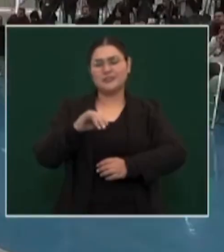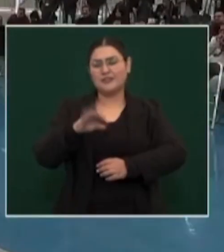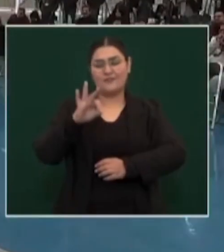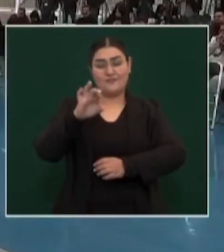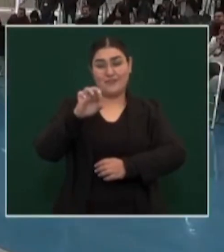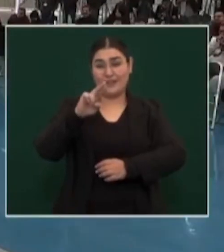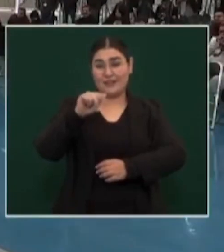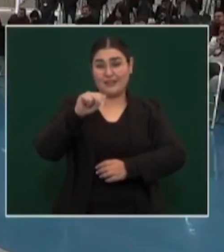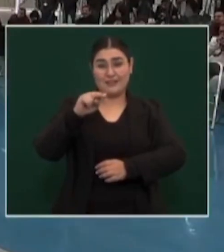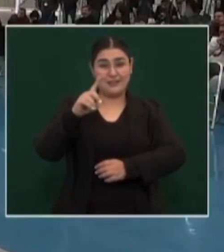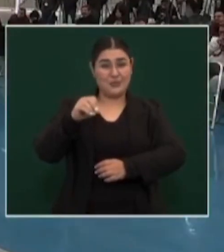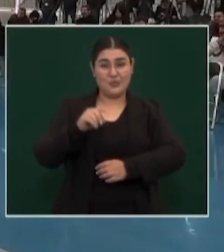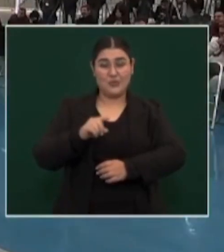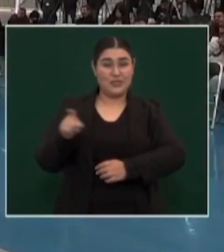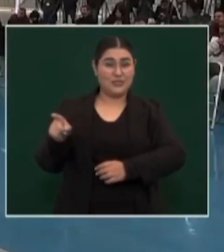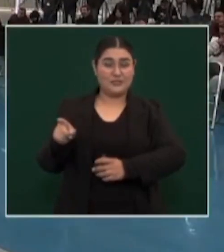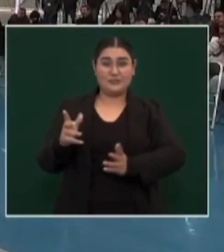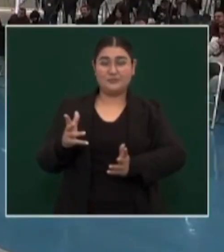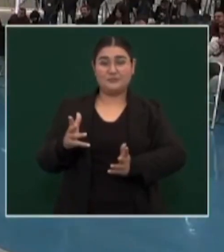es el mejor